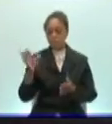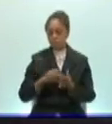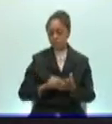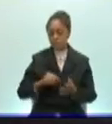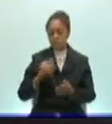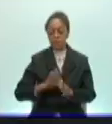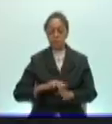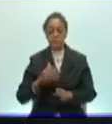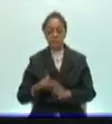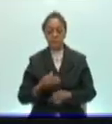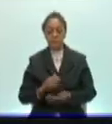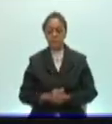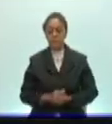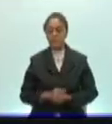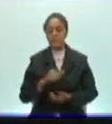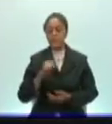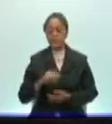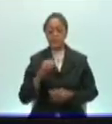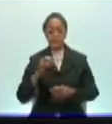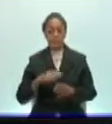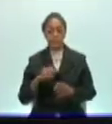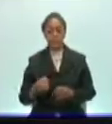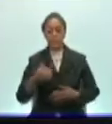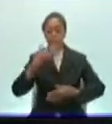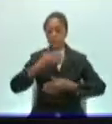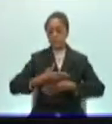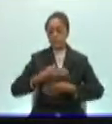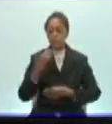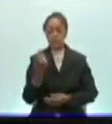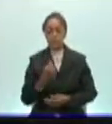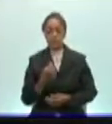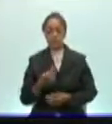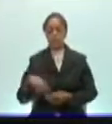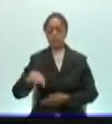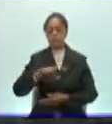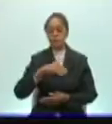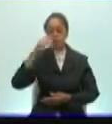poco después. Era el prólogo del bloqueo económico sobre la isla.